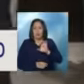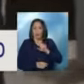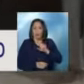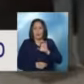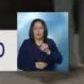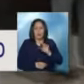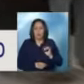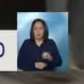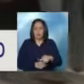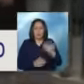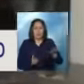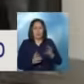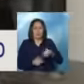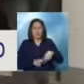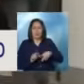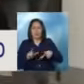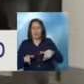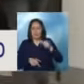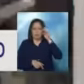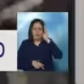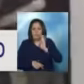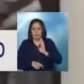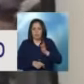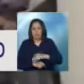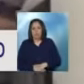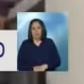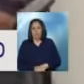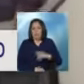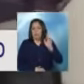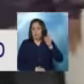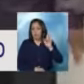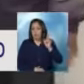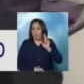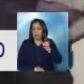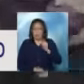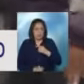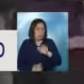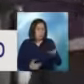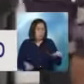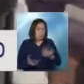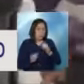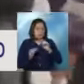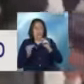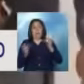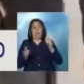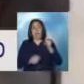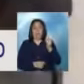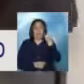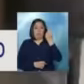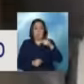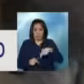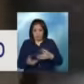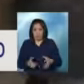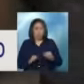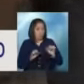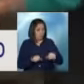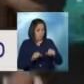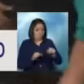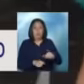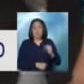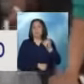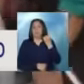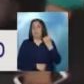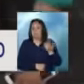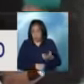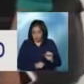Fernandini, ubicado en el distrito de Barranco. Las profesoras se han visto totalmente sorprendidas. ¿La primera vez que pasa esto, sí, profesora? Sí, la